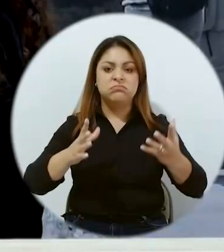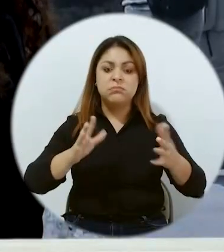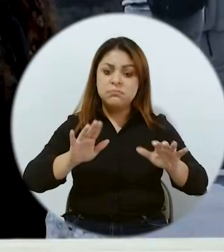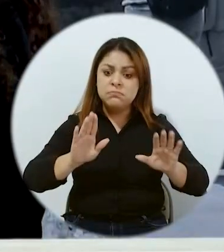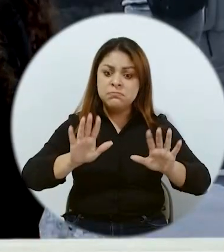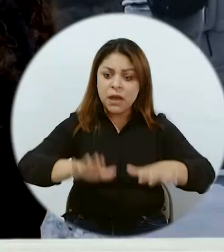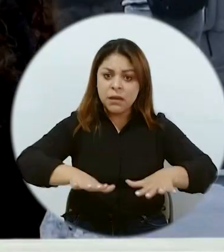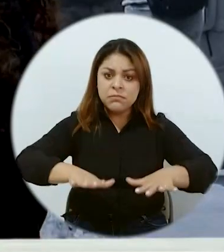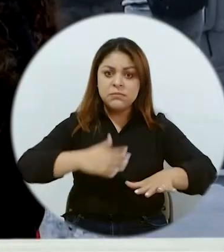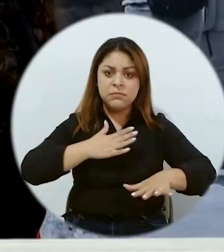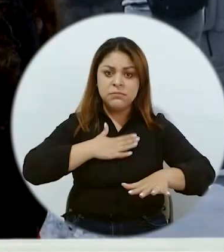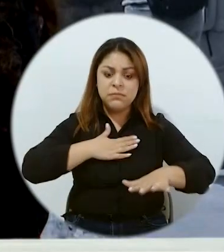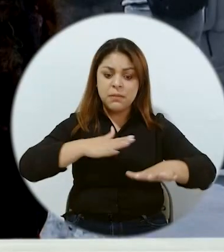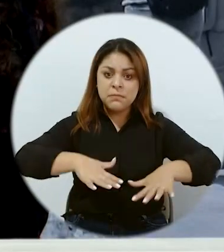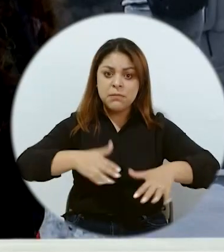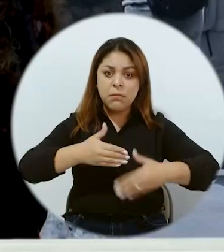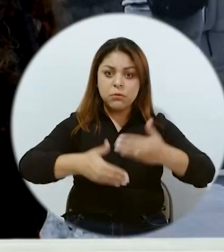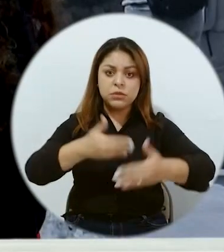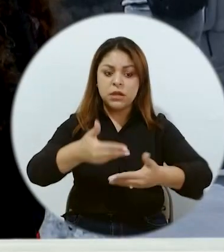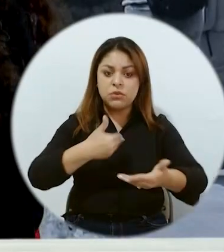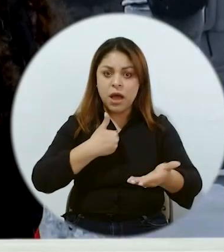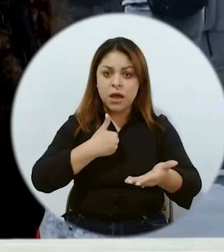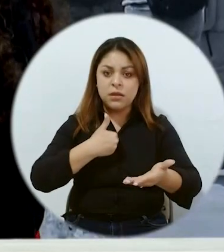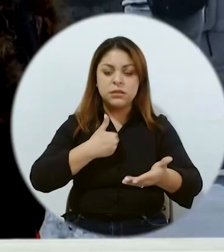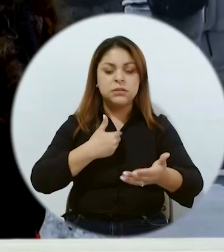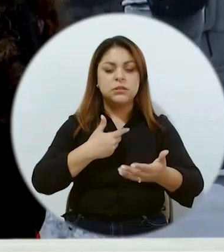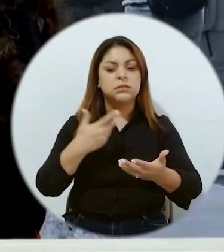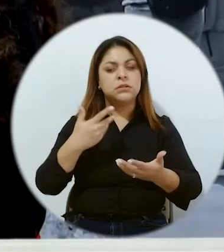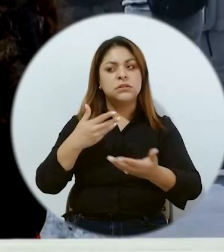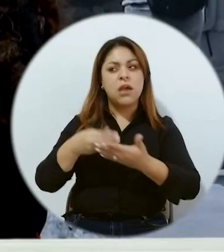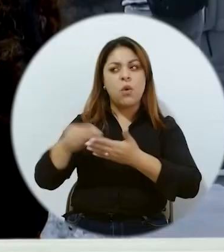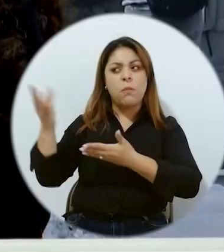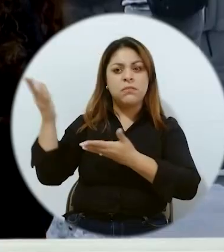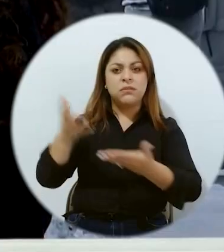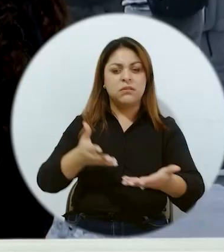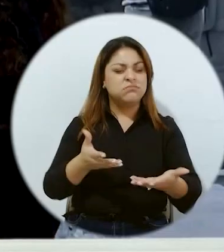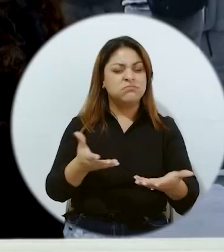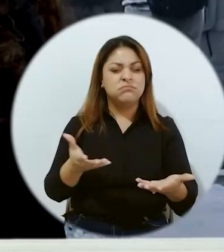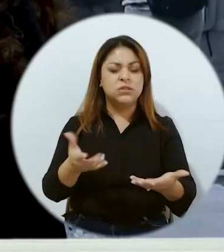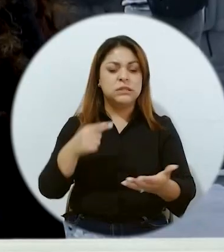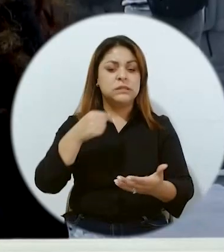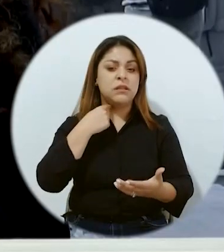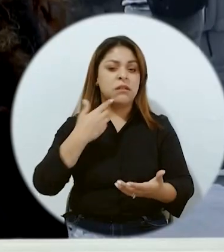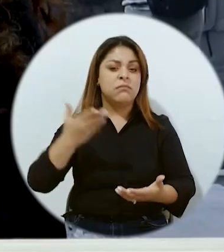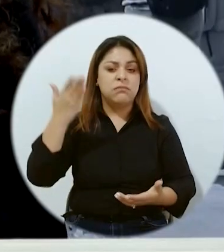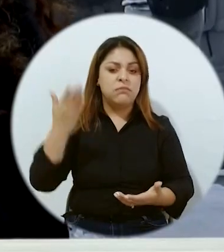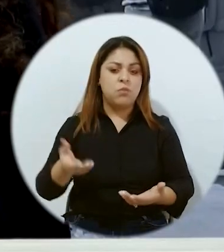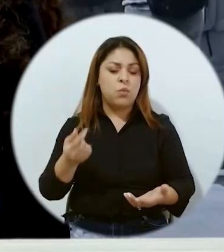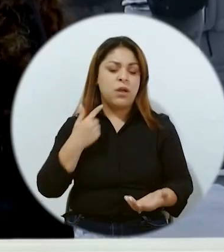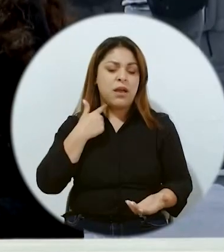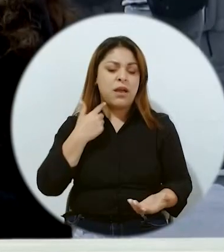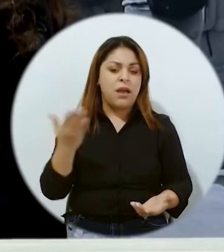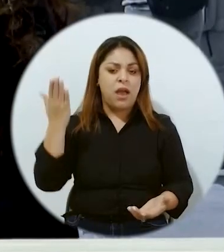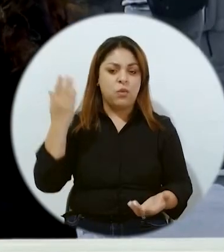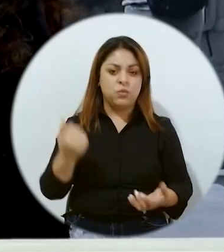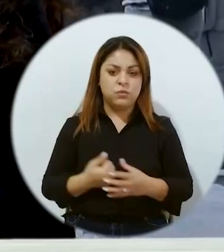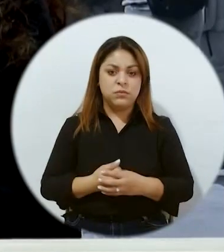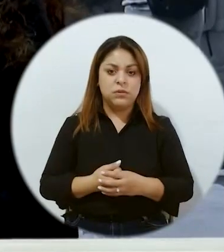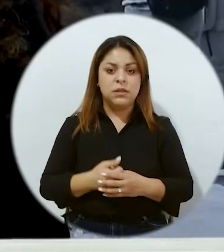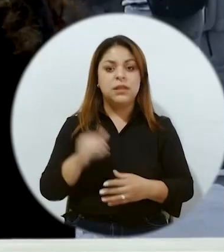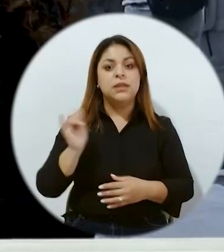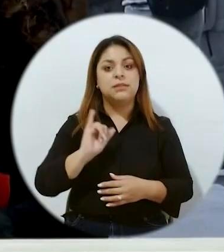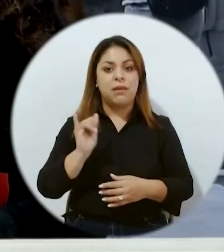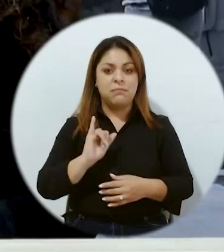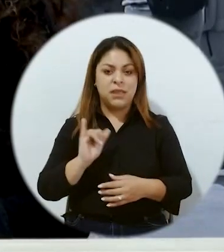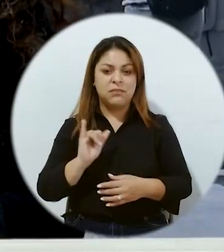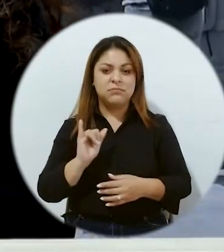abonos naturales que nuestro mismo proceso nos está generando, ¿verdad? Entonces esto crea un precio extra sin mencionar con